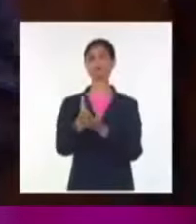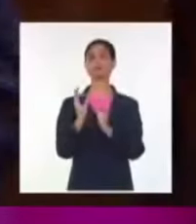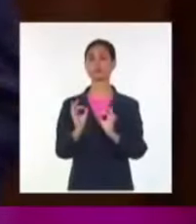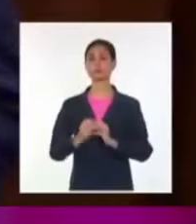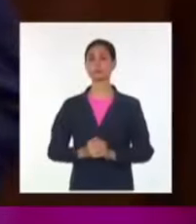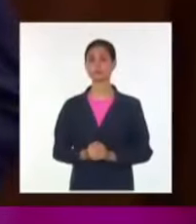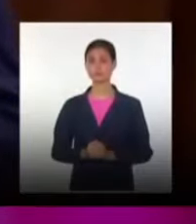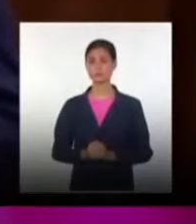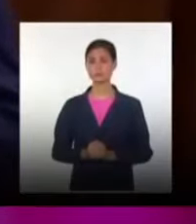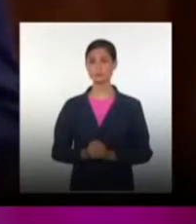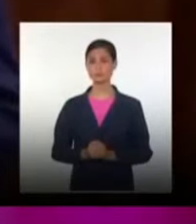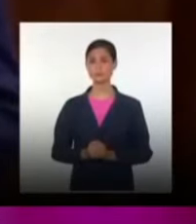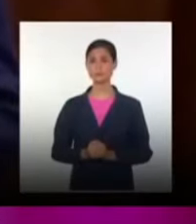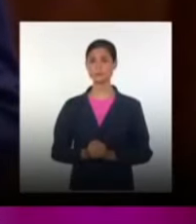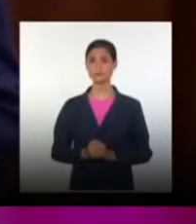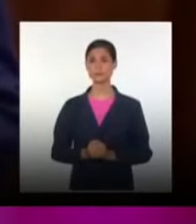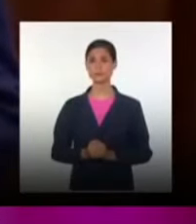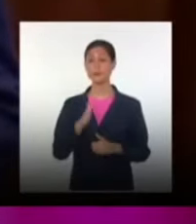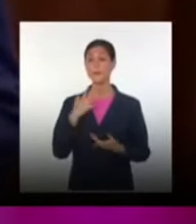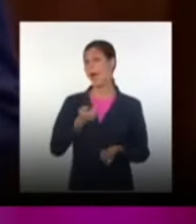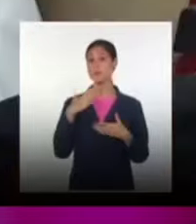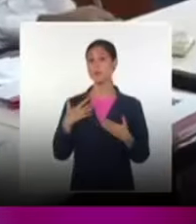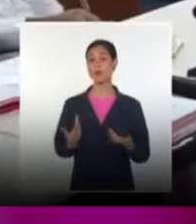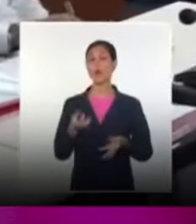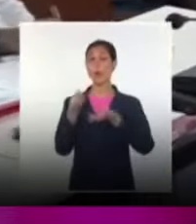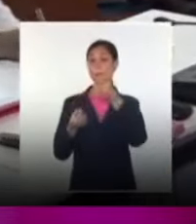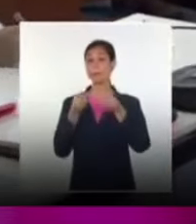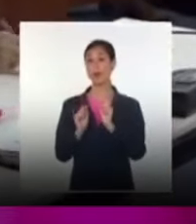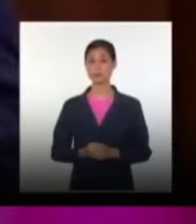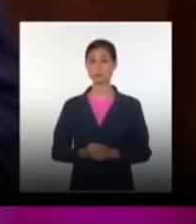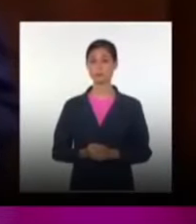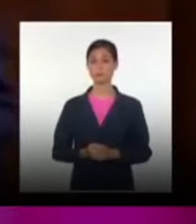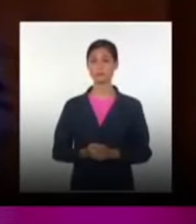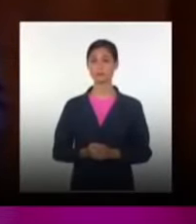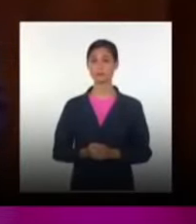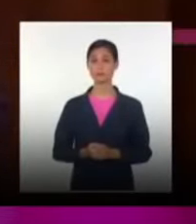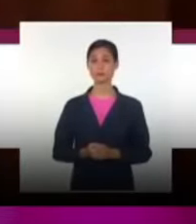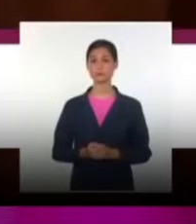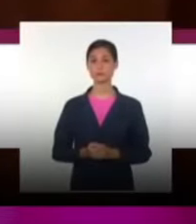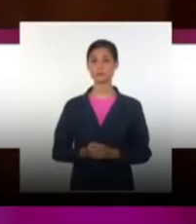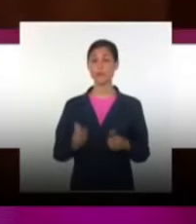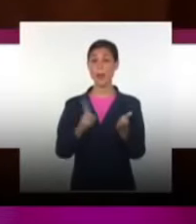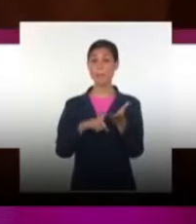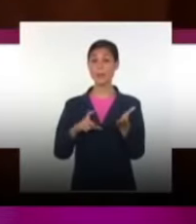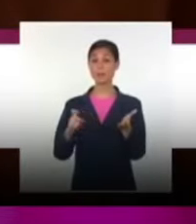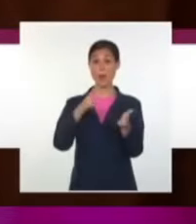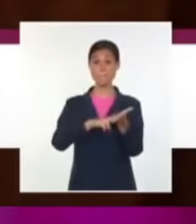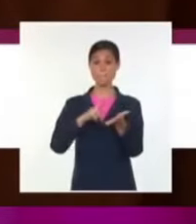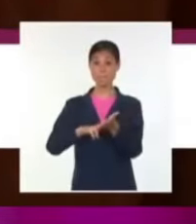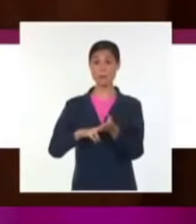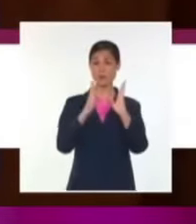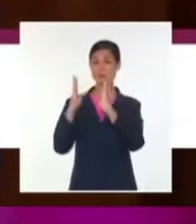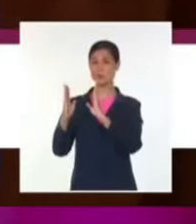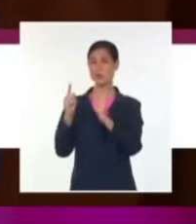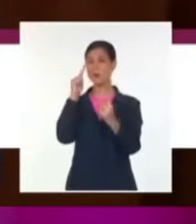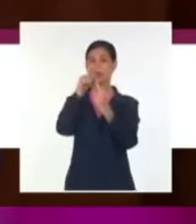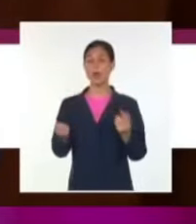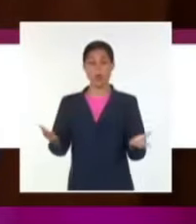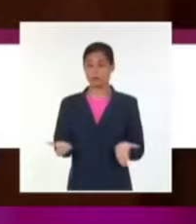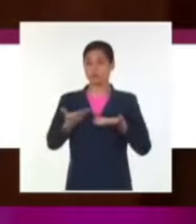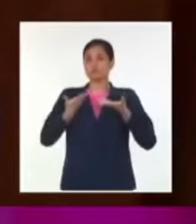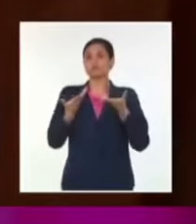autocrítica y la crítica constante a lo que hacemos mal Ya, o a lo mija. que no da los Ponme el para quizá. fragmento de Canel. El partido y sus cuadros tienen la misión de estimular, inspirar,